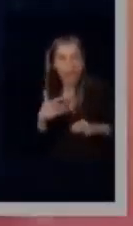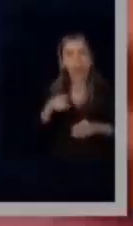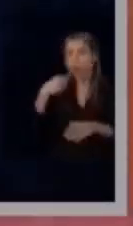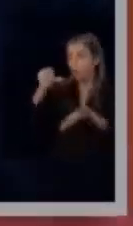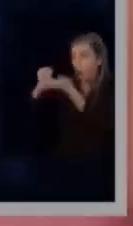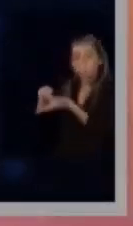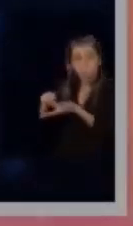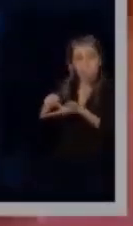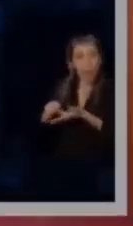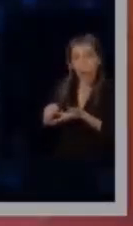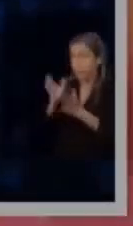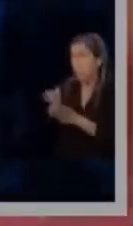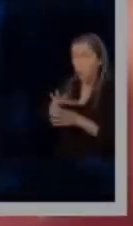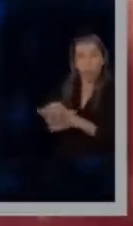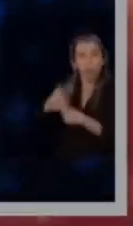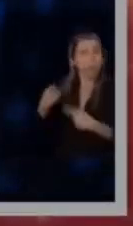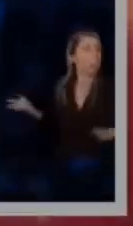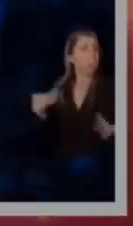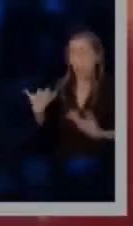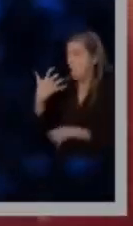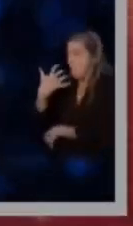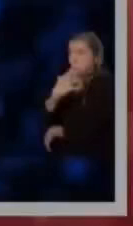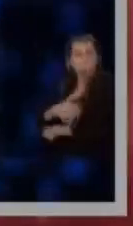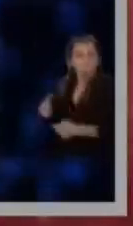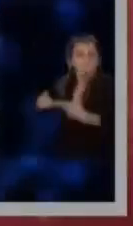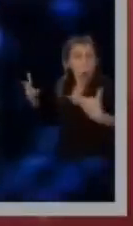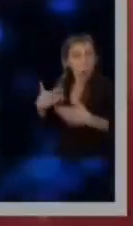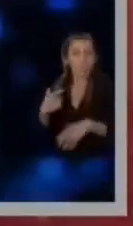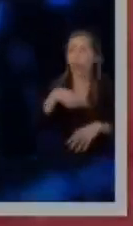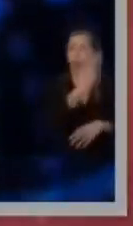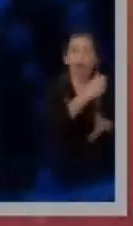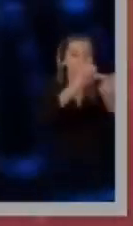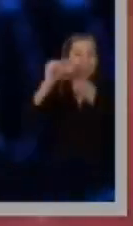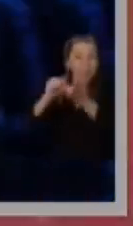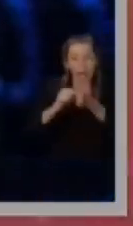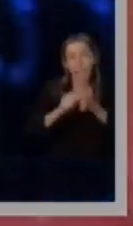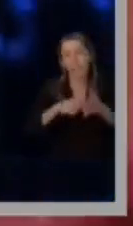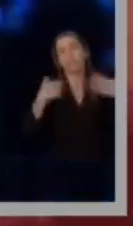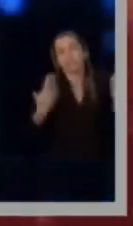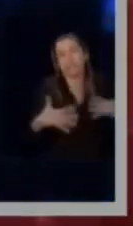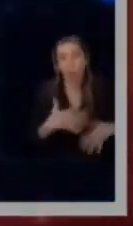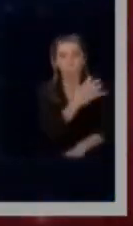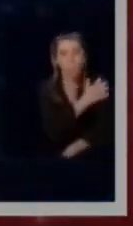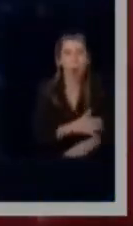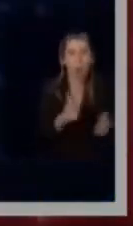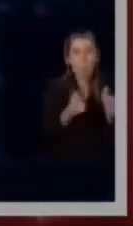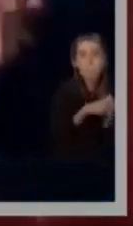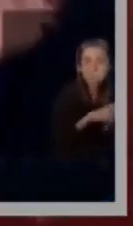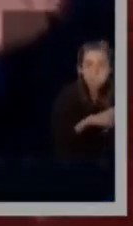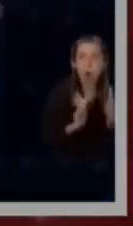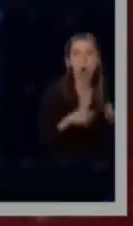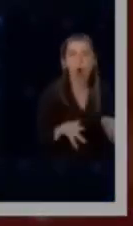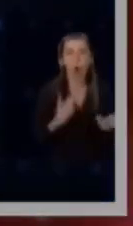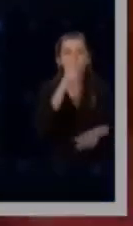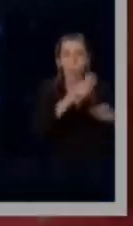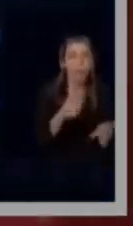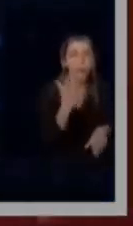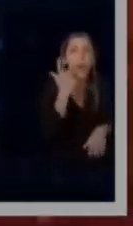promovía el populismo y el comunismo en el mundo. Entonces mintió ahí, Milei. El otro punto que es el